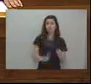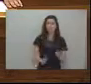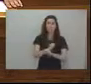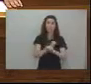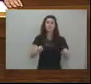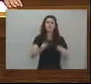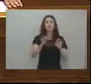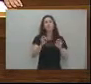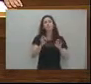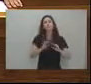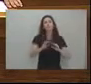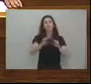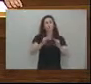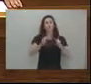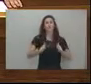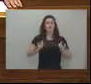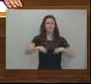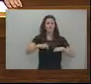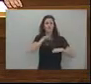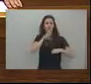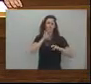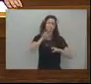Medidas para la dependencia, escuelas infantiles, etc. Bueno,